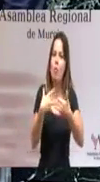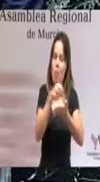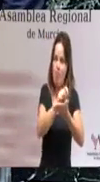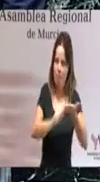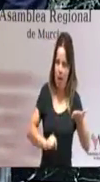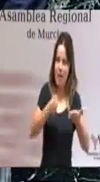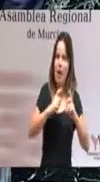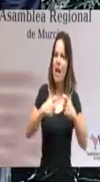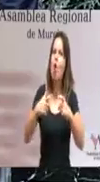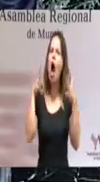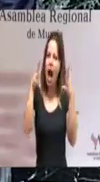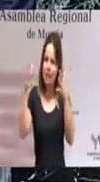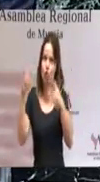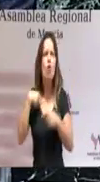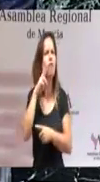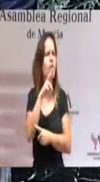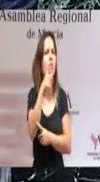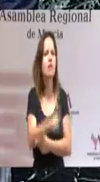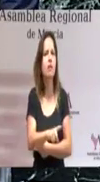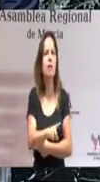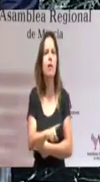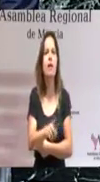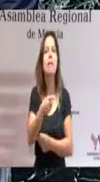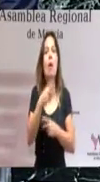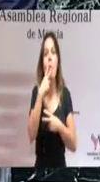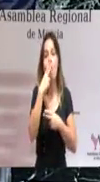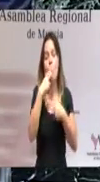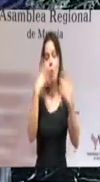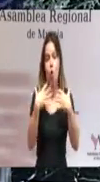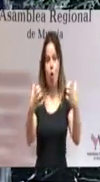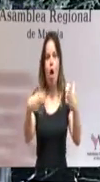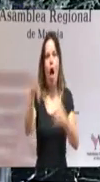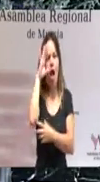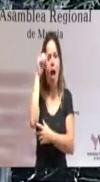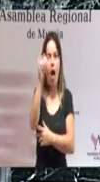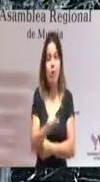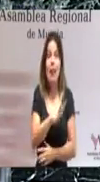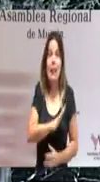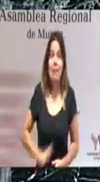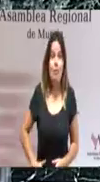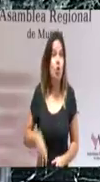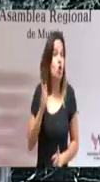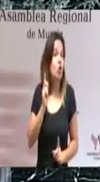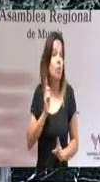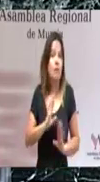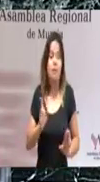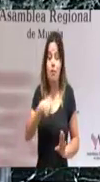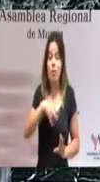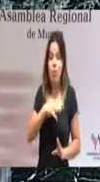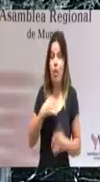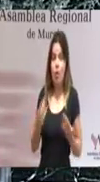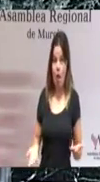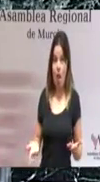los equipos de asesores que también veo y el público que nos escucha. De momento, solo hemos sido capaces